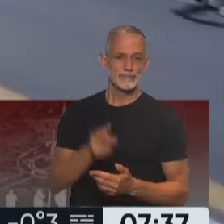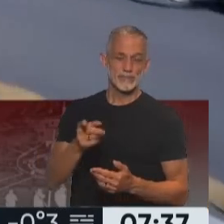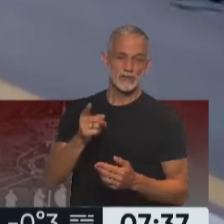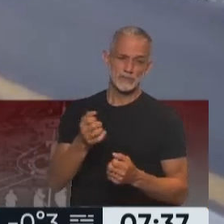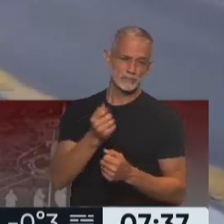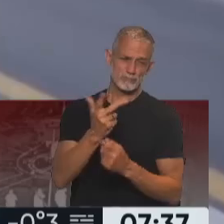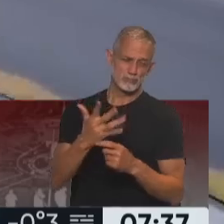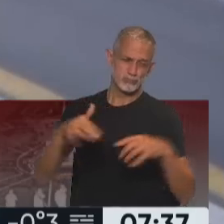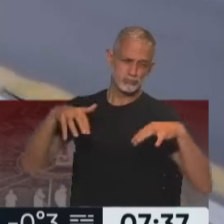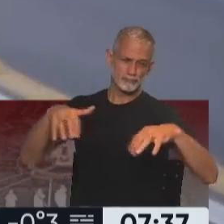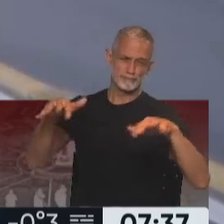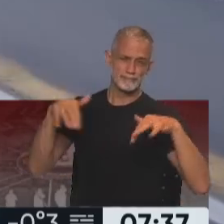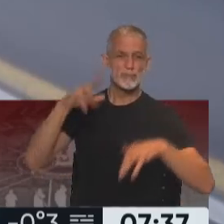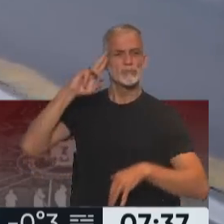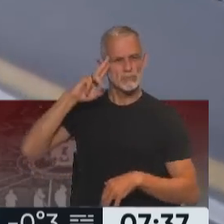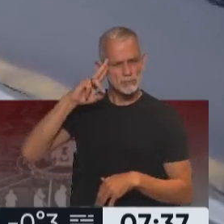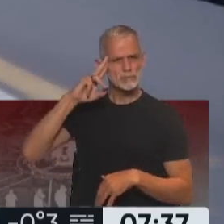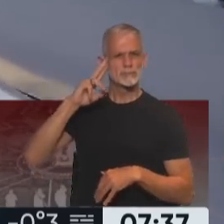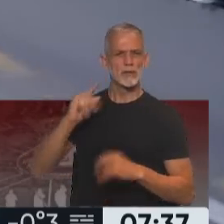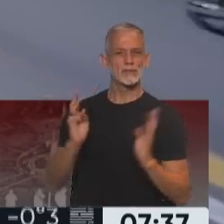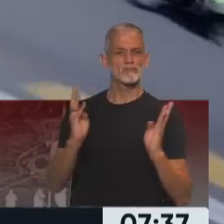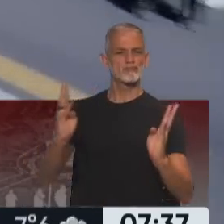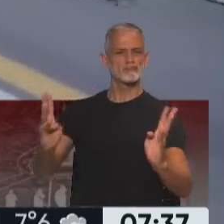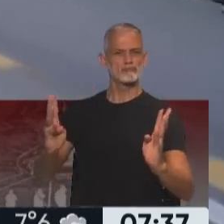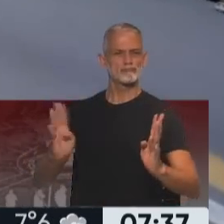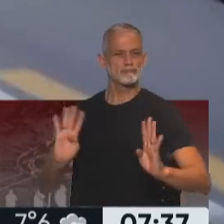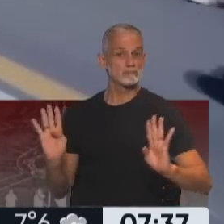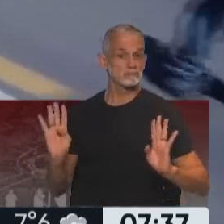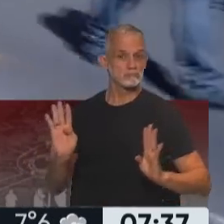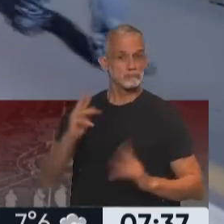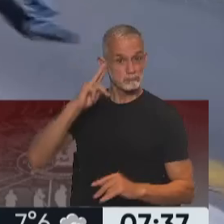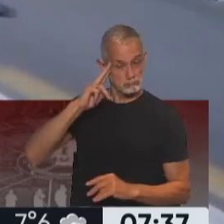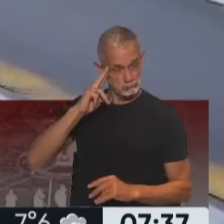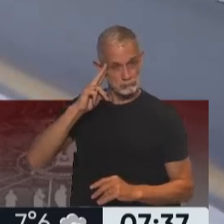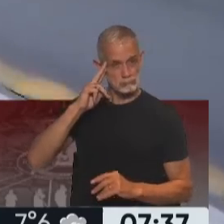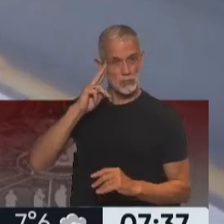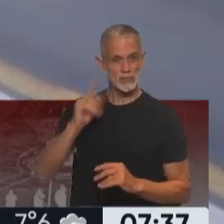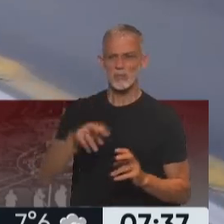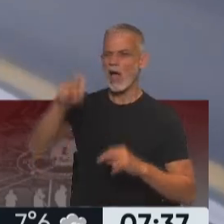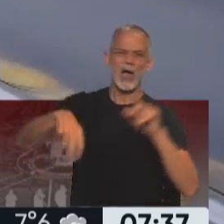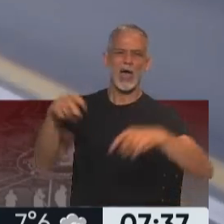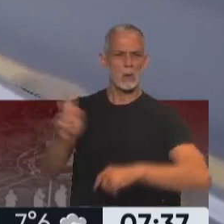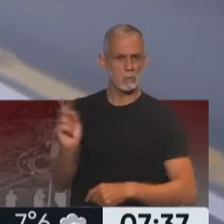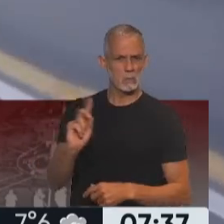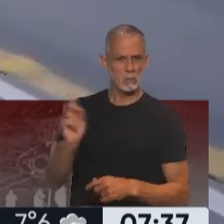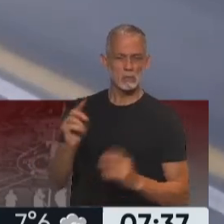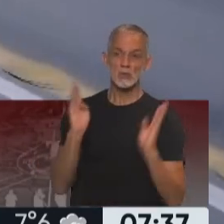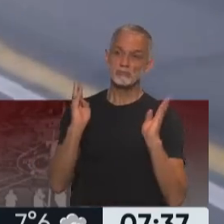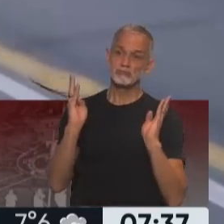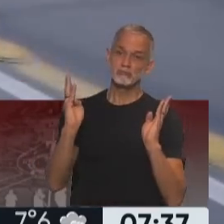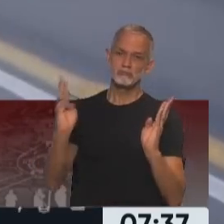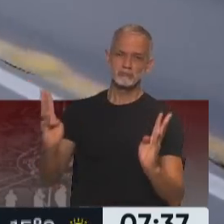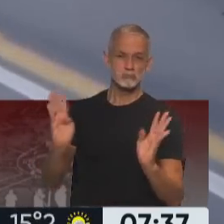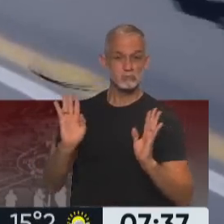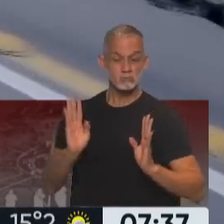cantidad de gente y muy respetuosa. Fíjate que hay un cordón nada ¿Sabés más. que estaba pensando lo mismo, Tito? El respeto de los fieles es un cordón claro.